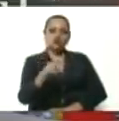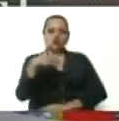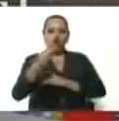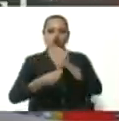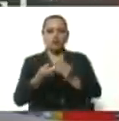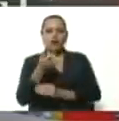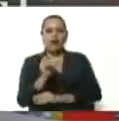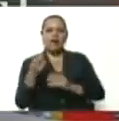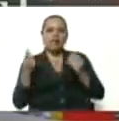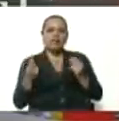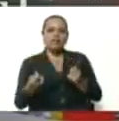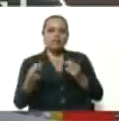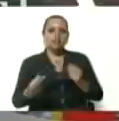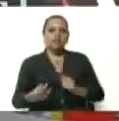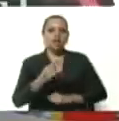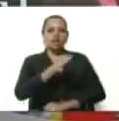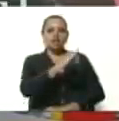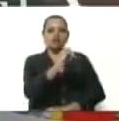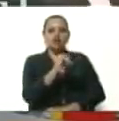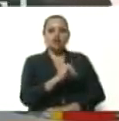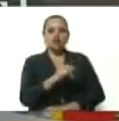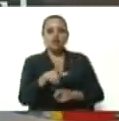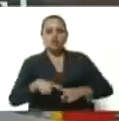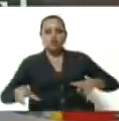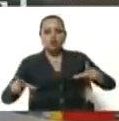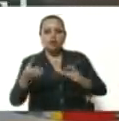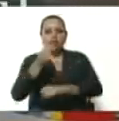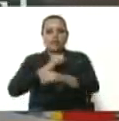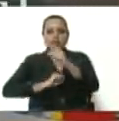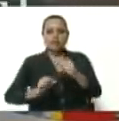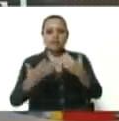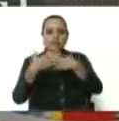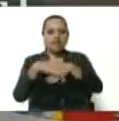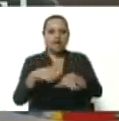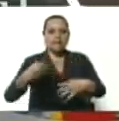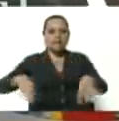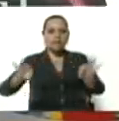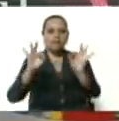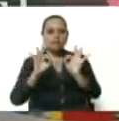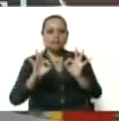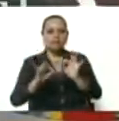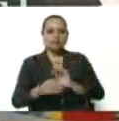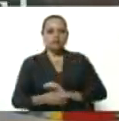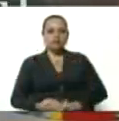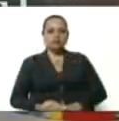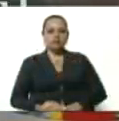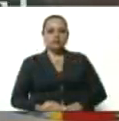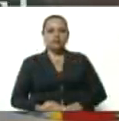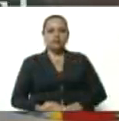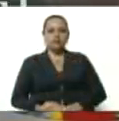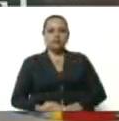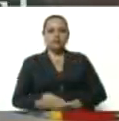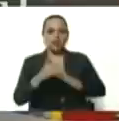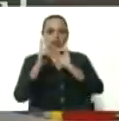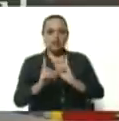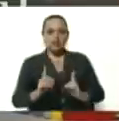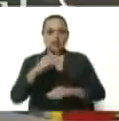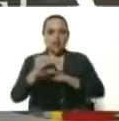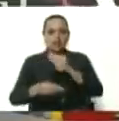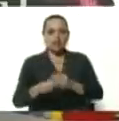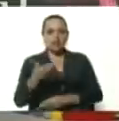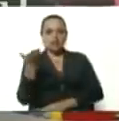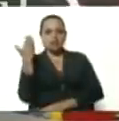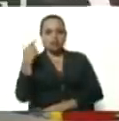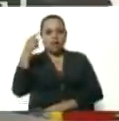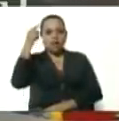está la activación de las zonas de defensa integral especiales que decidí crear hace varios días